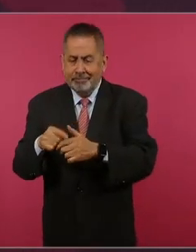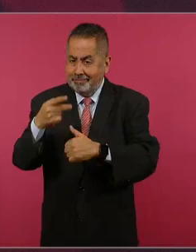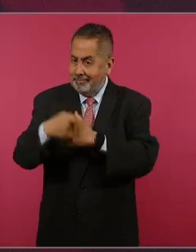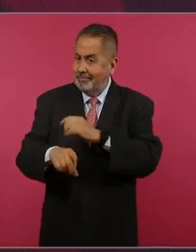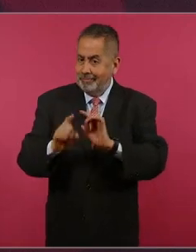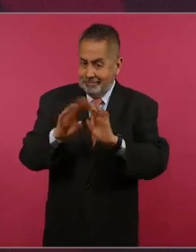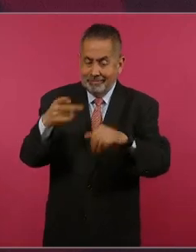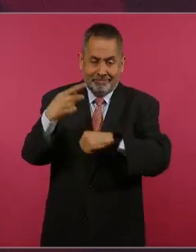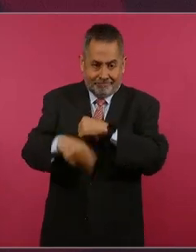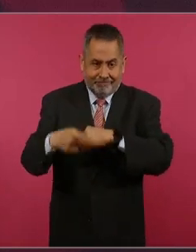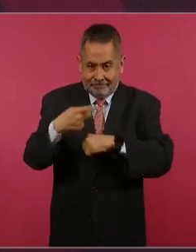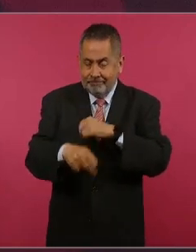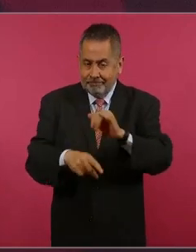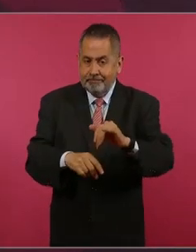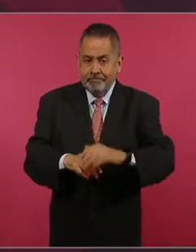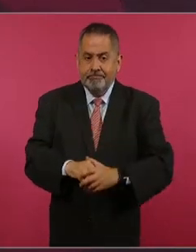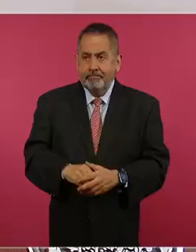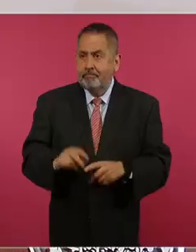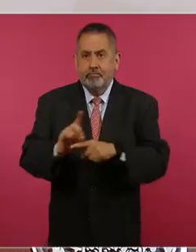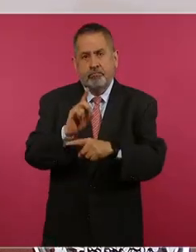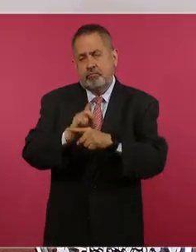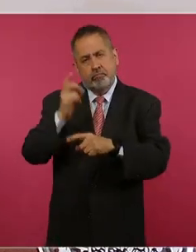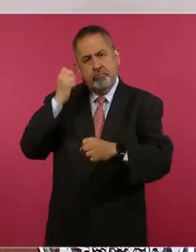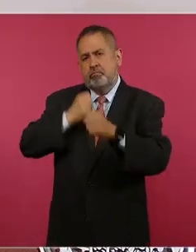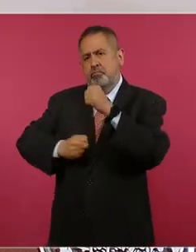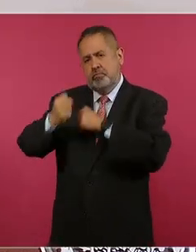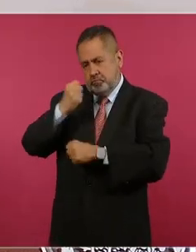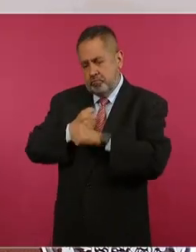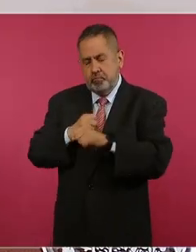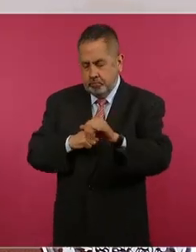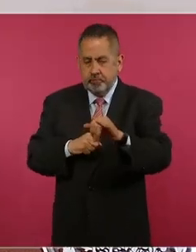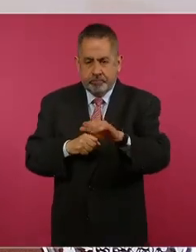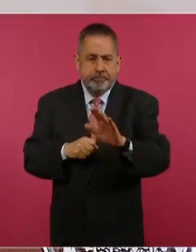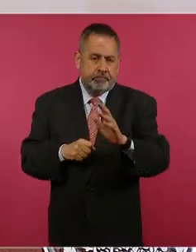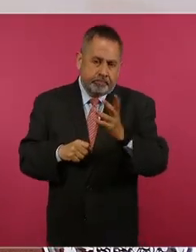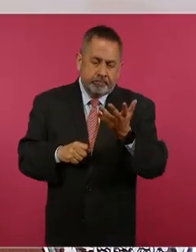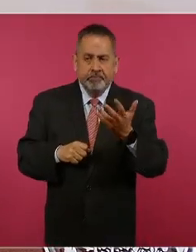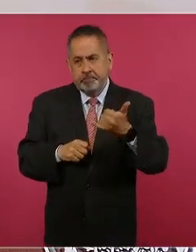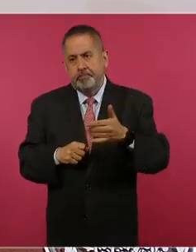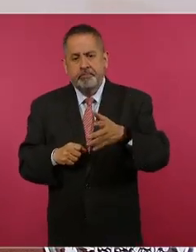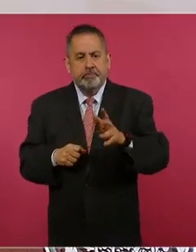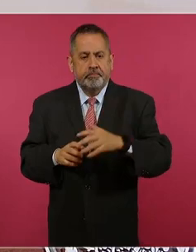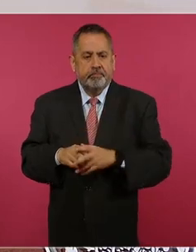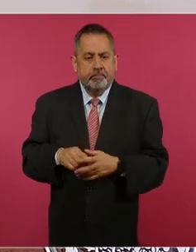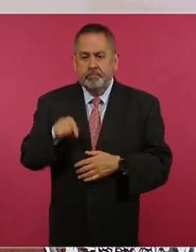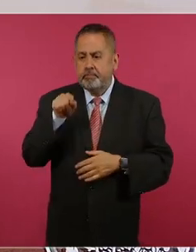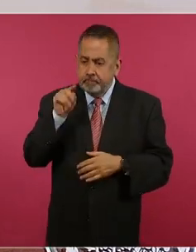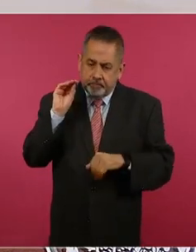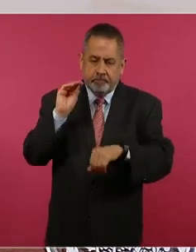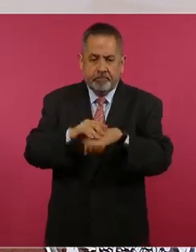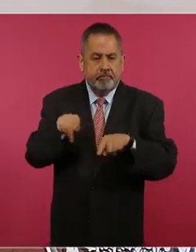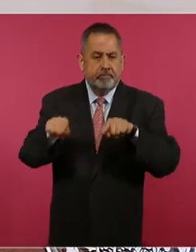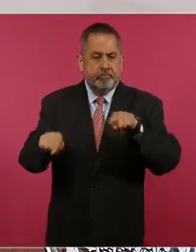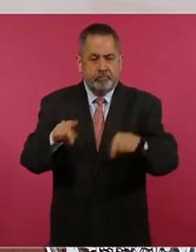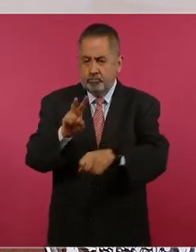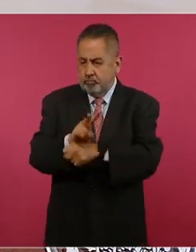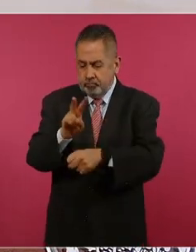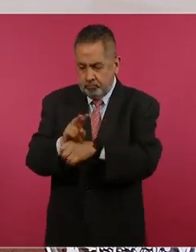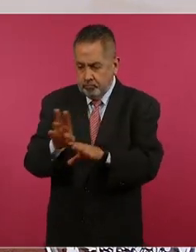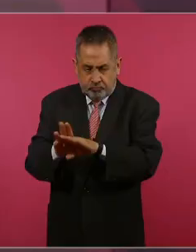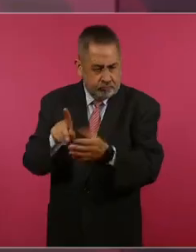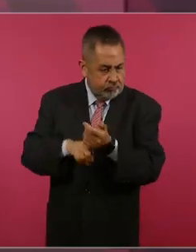delicada desde hace mucho tiempo y se tiene ahí una